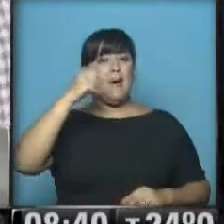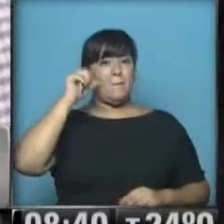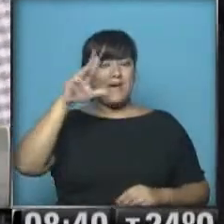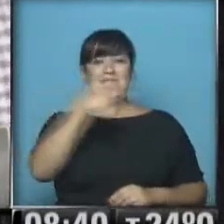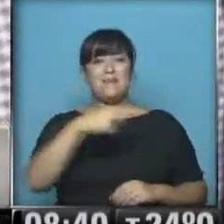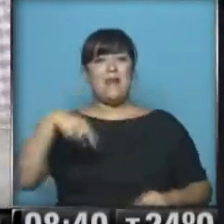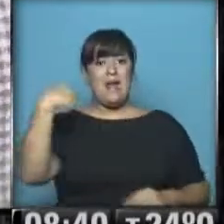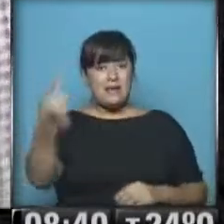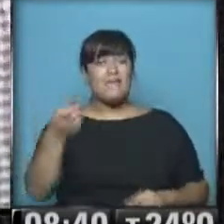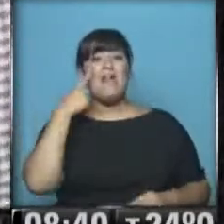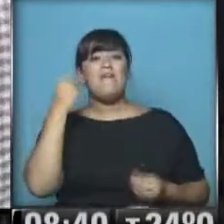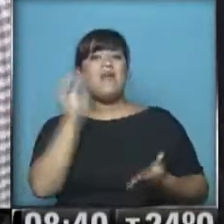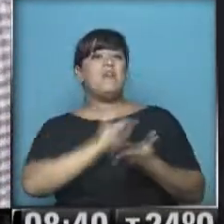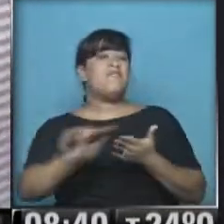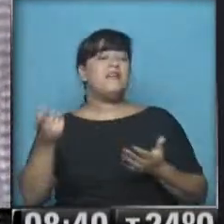los alegatos